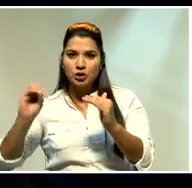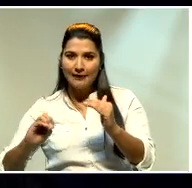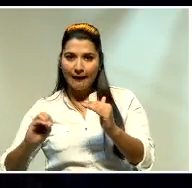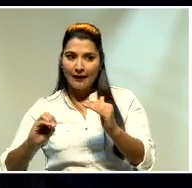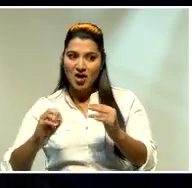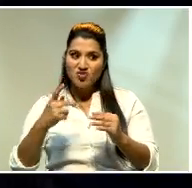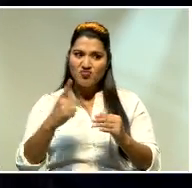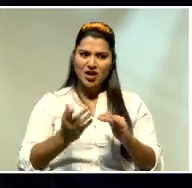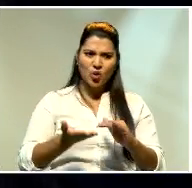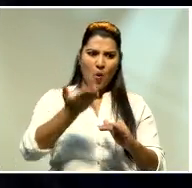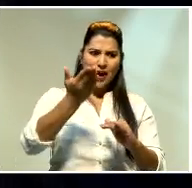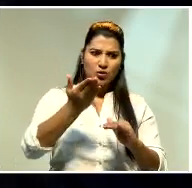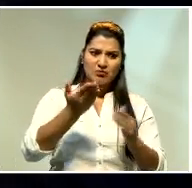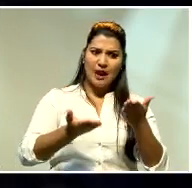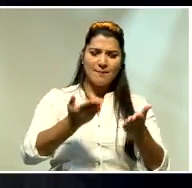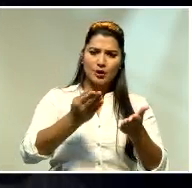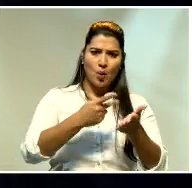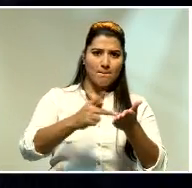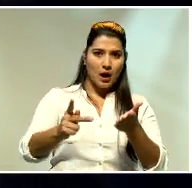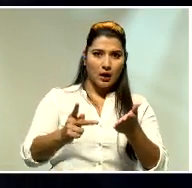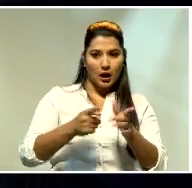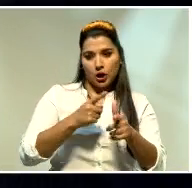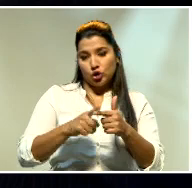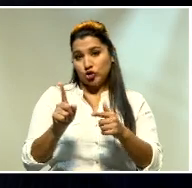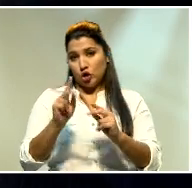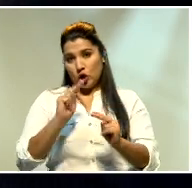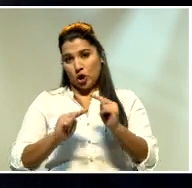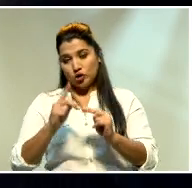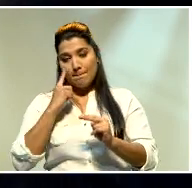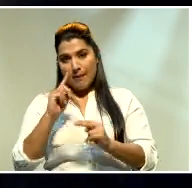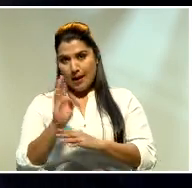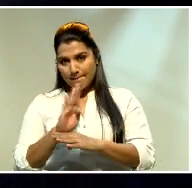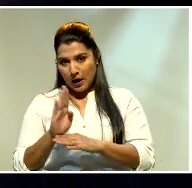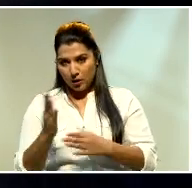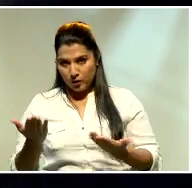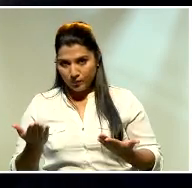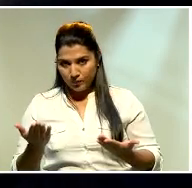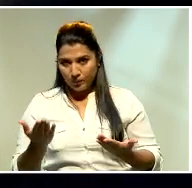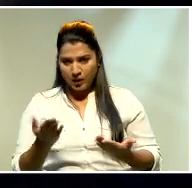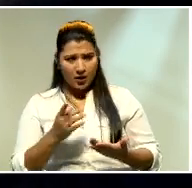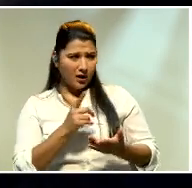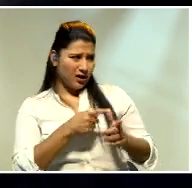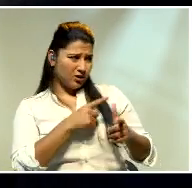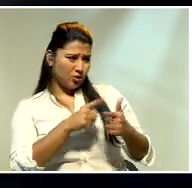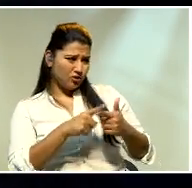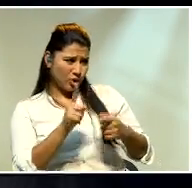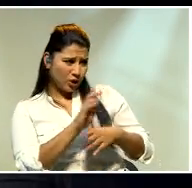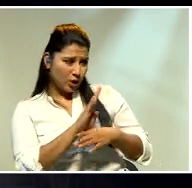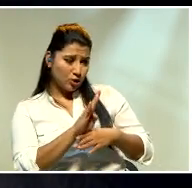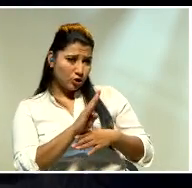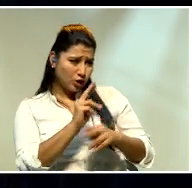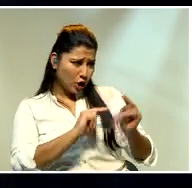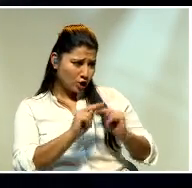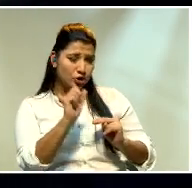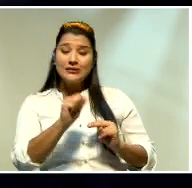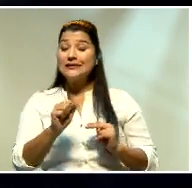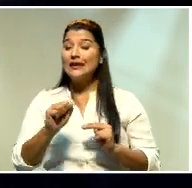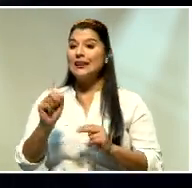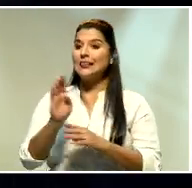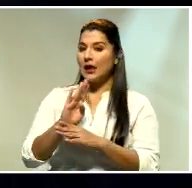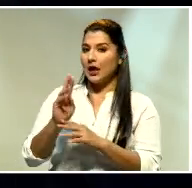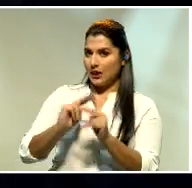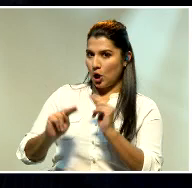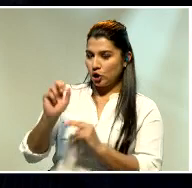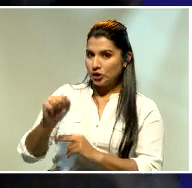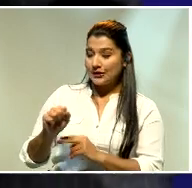es que negocio es. Claro, negocio ganan es. Miles de millones. Negocio es. ¿Qué es lo que yo he dicho? Y ahí es donde el Estado como ente rector.